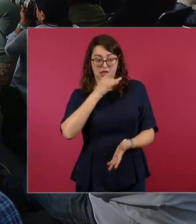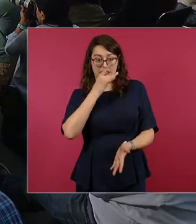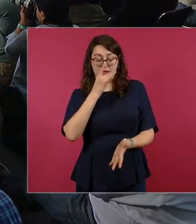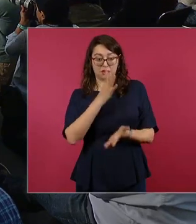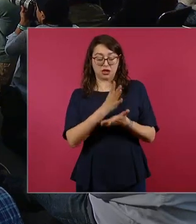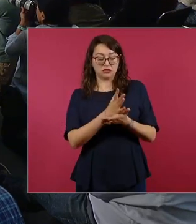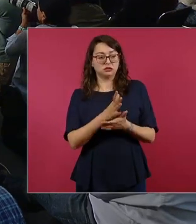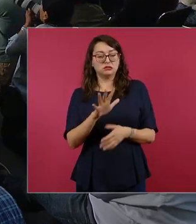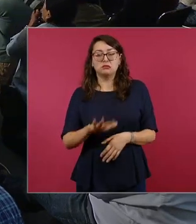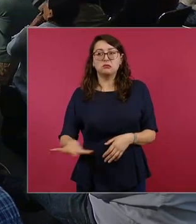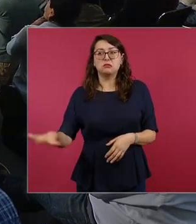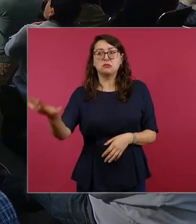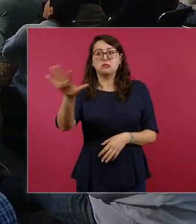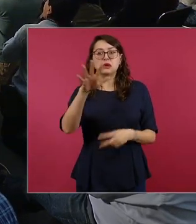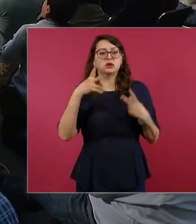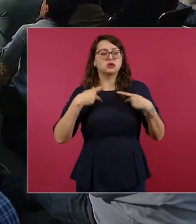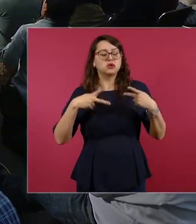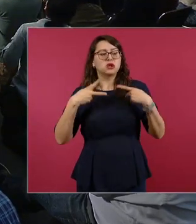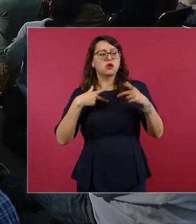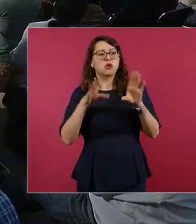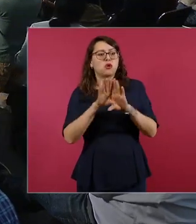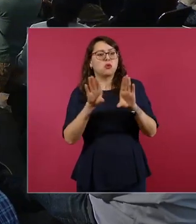afectan, pero miren,